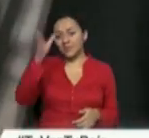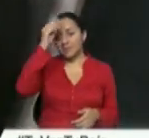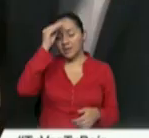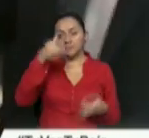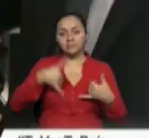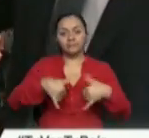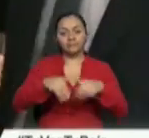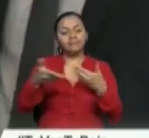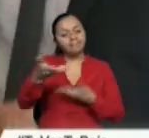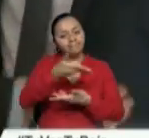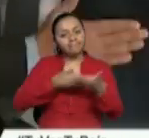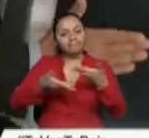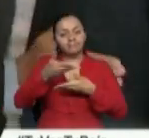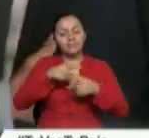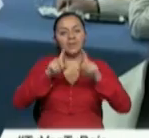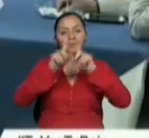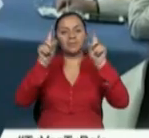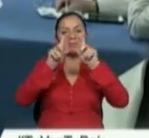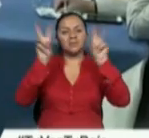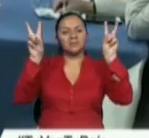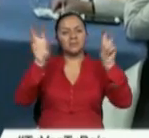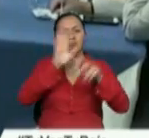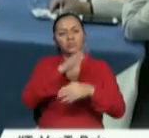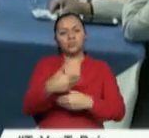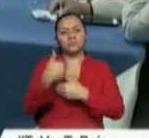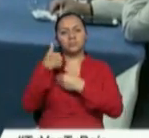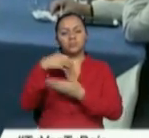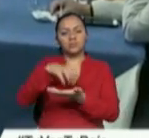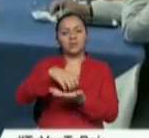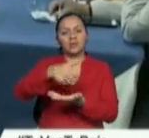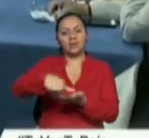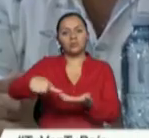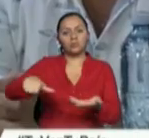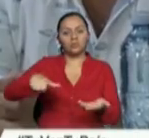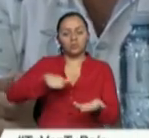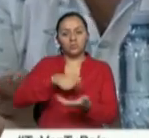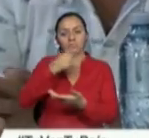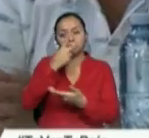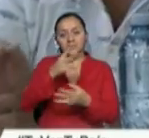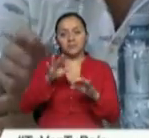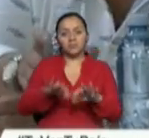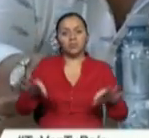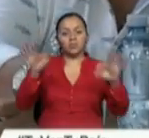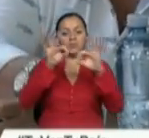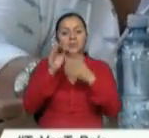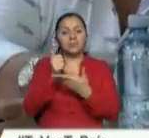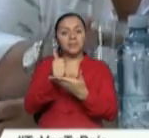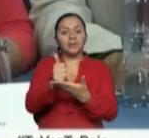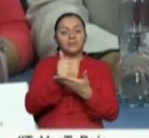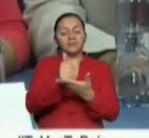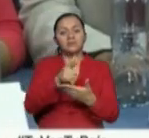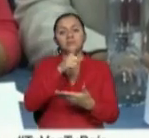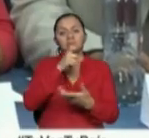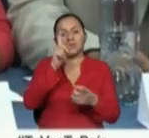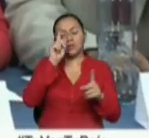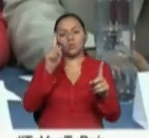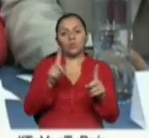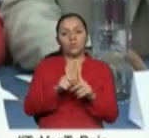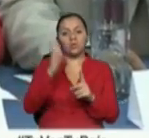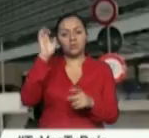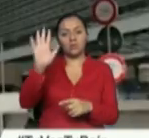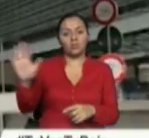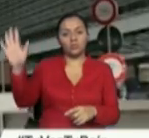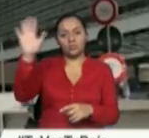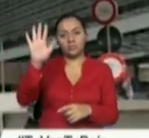mantuvo un conversatorio con empresarios atuneros en manta quienes destacaron la importancia y el beneficio que representa el acuerdo con la Unión